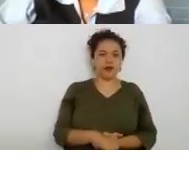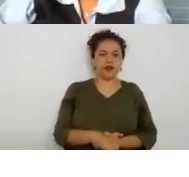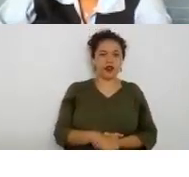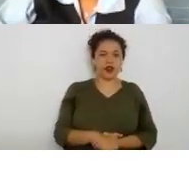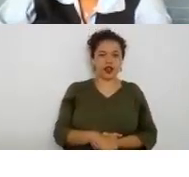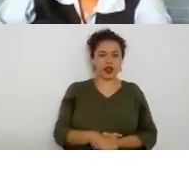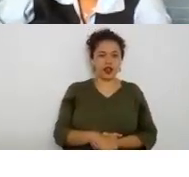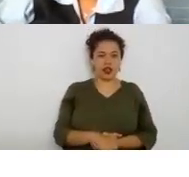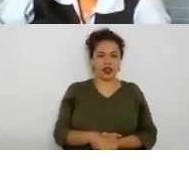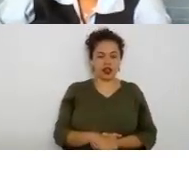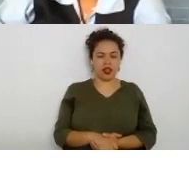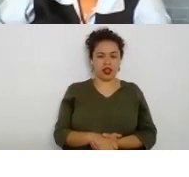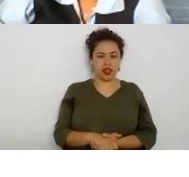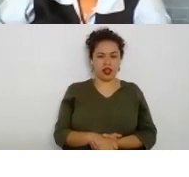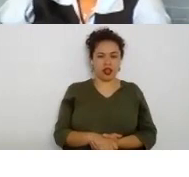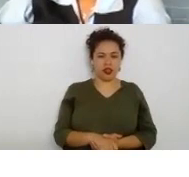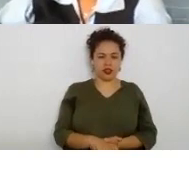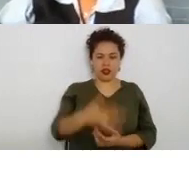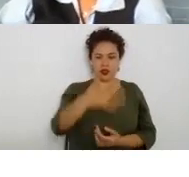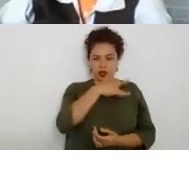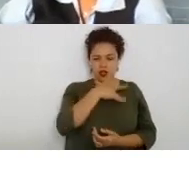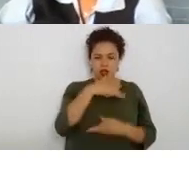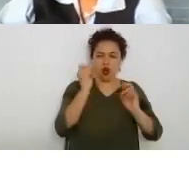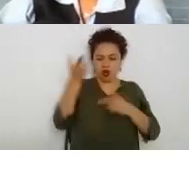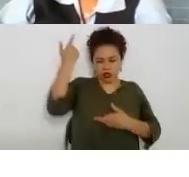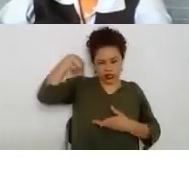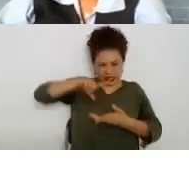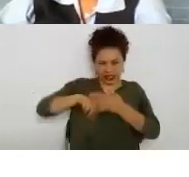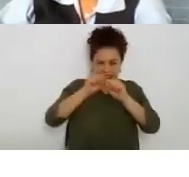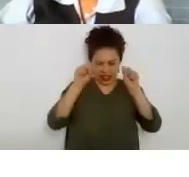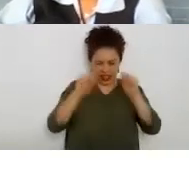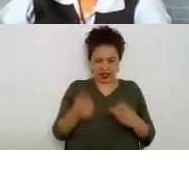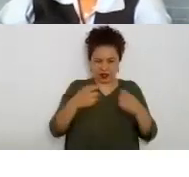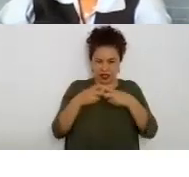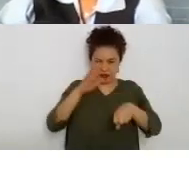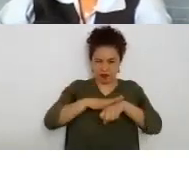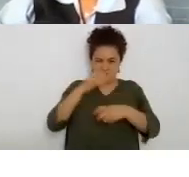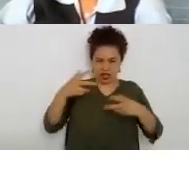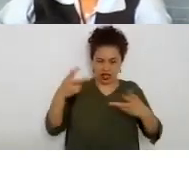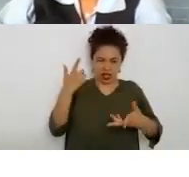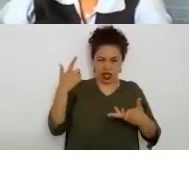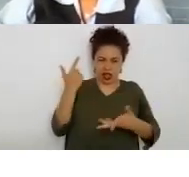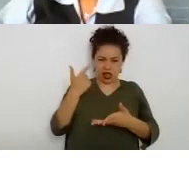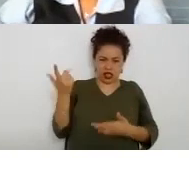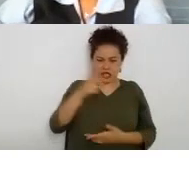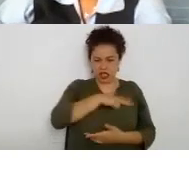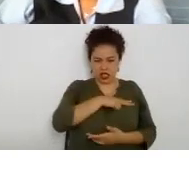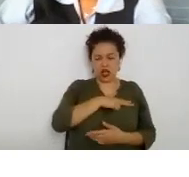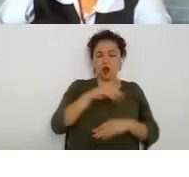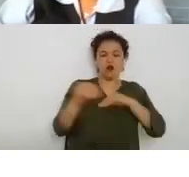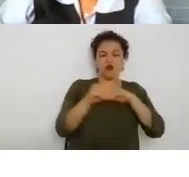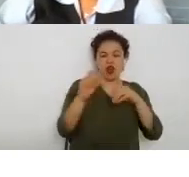provocar lesiones vasculares o nerviosas como tal, y lo que les comentaba, el hacer movimientos innecesarios